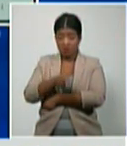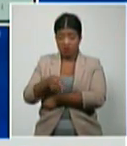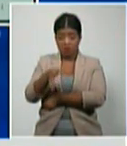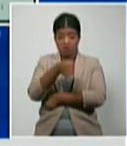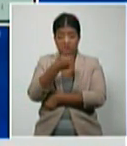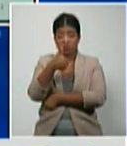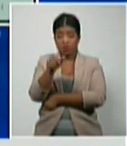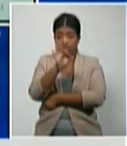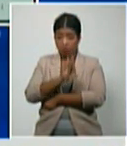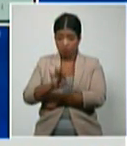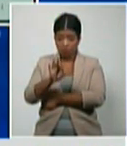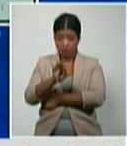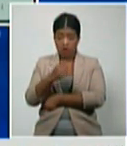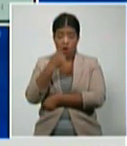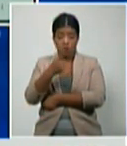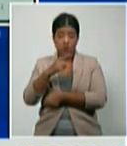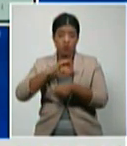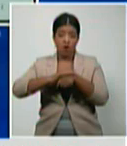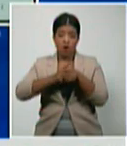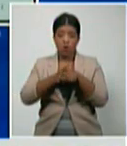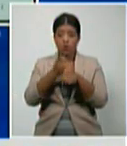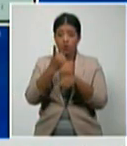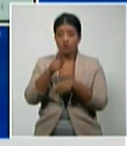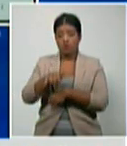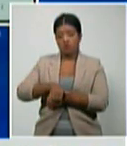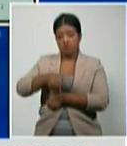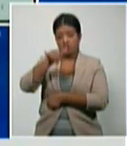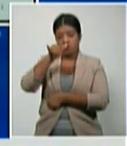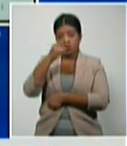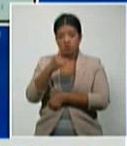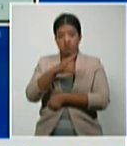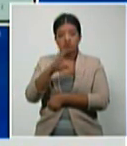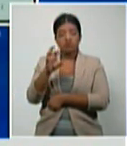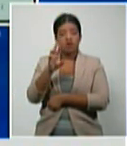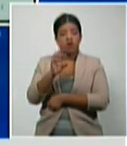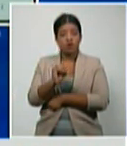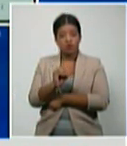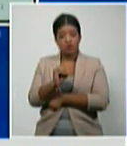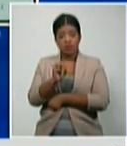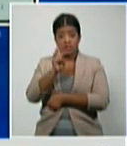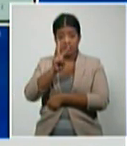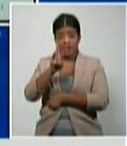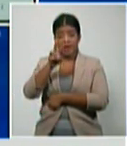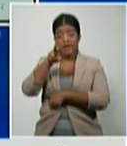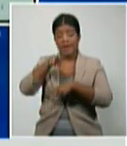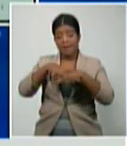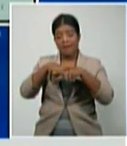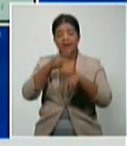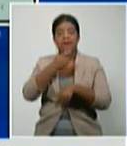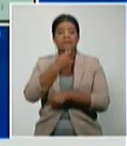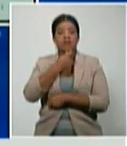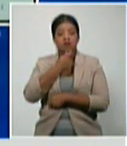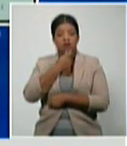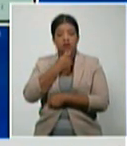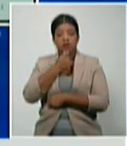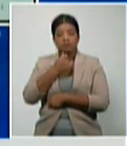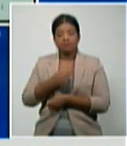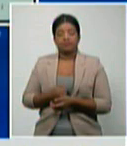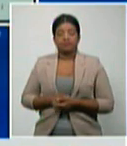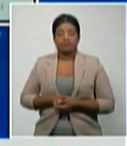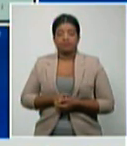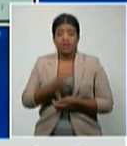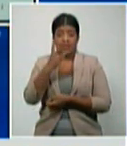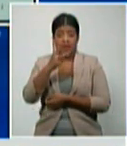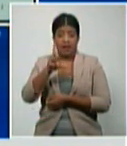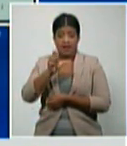Arroyo Naranjo, 1 de Boyeros, 1 del Cerro, 3 de Habana Vieja, 3 de La Lisa,